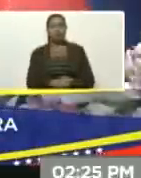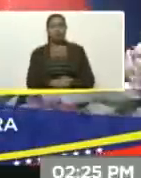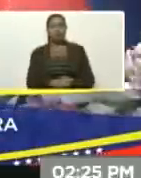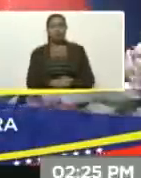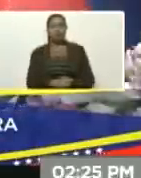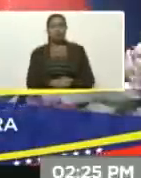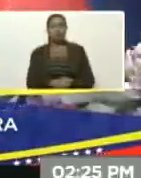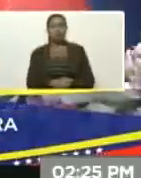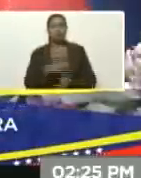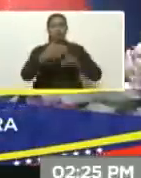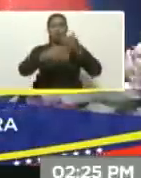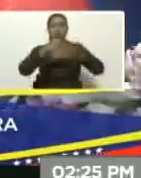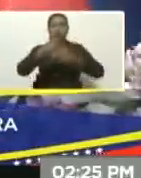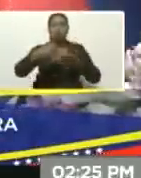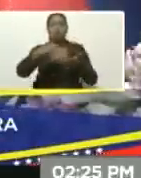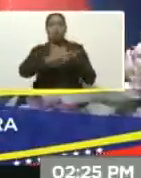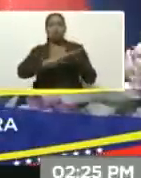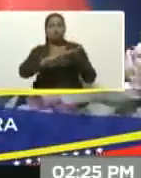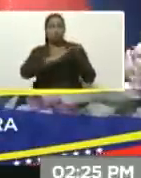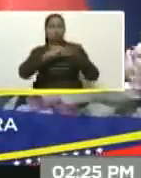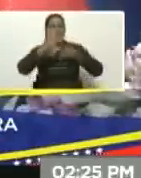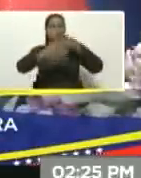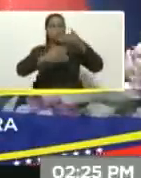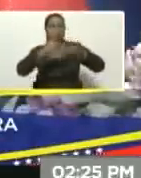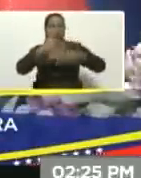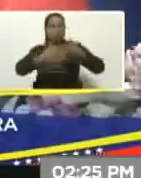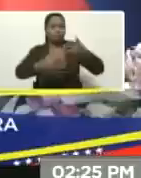va en proceso de recuperación.